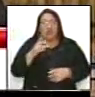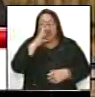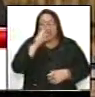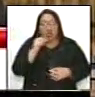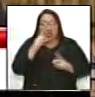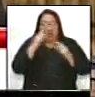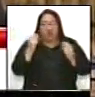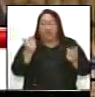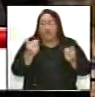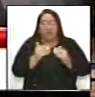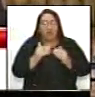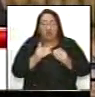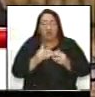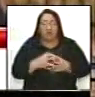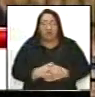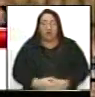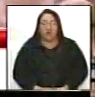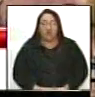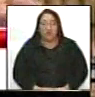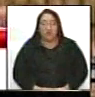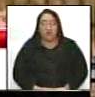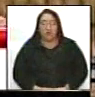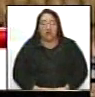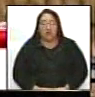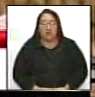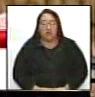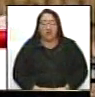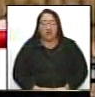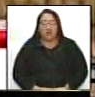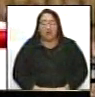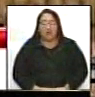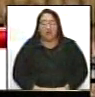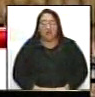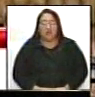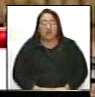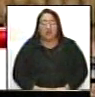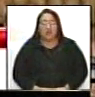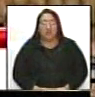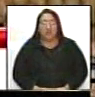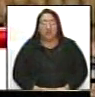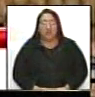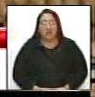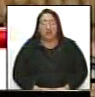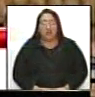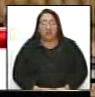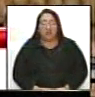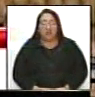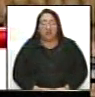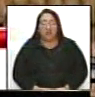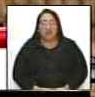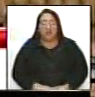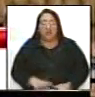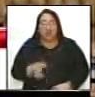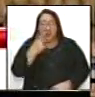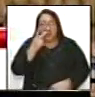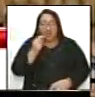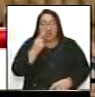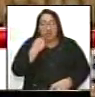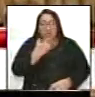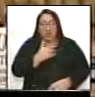Japón. Es lo mismo. Entonces hay un tema importante que ver en esto, señor presidente. Gracias.